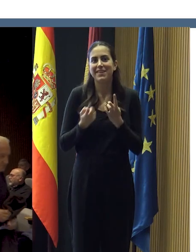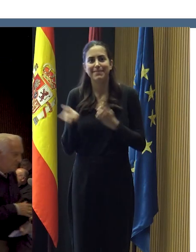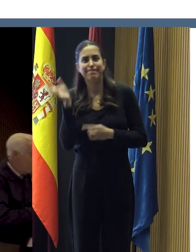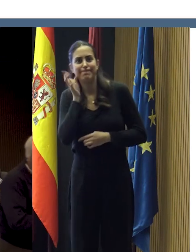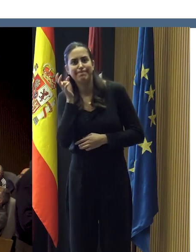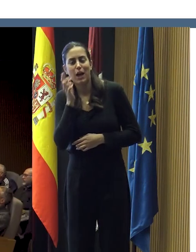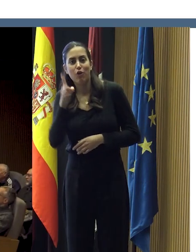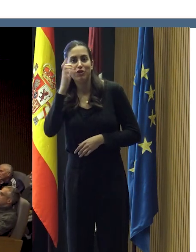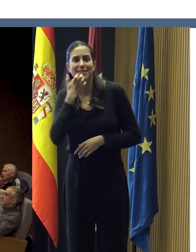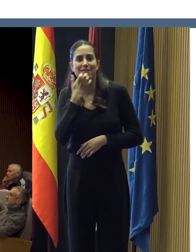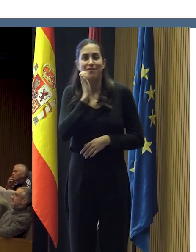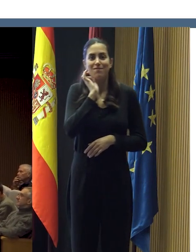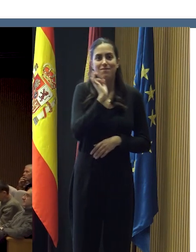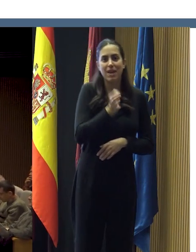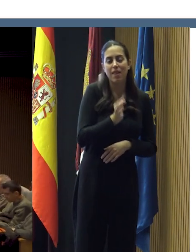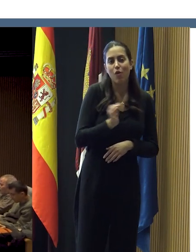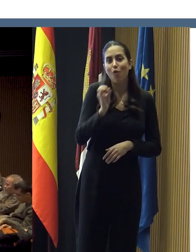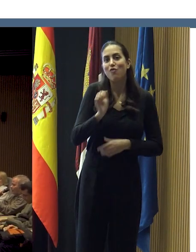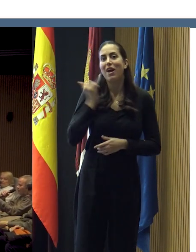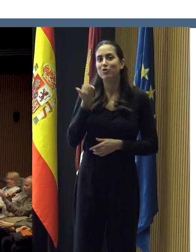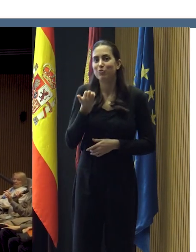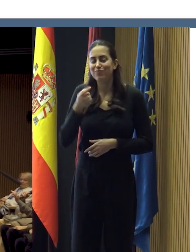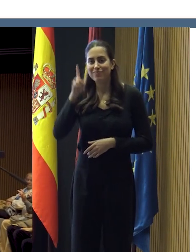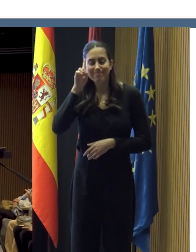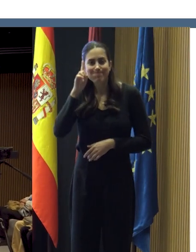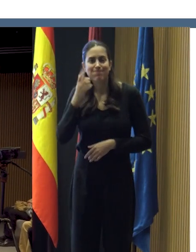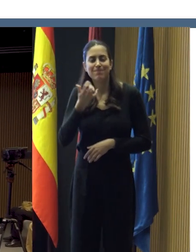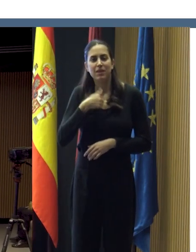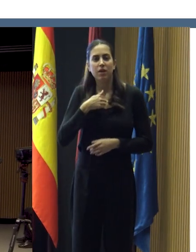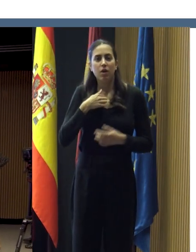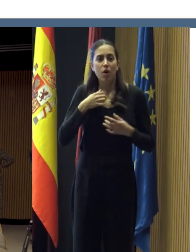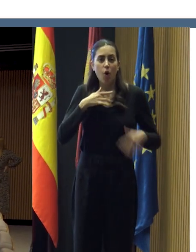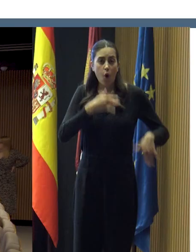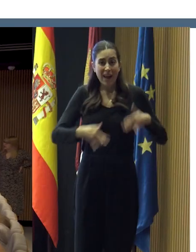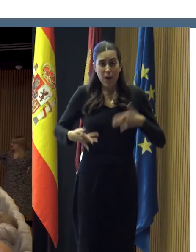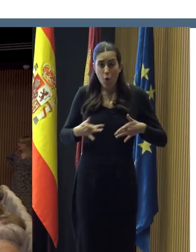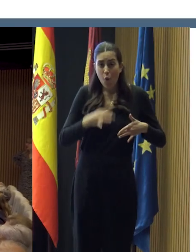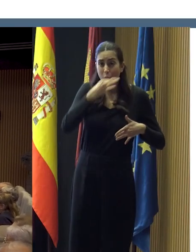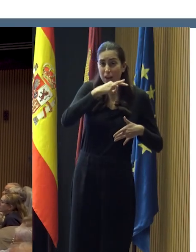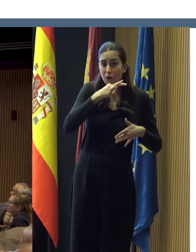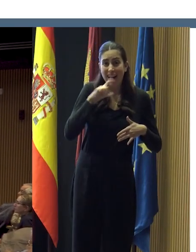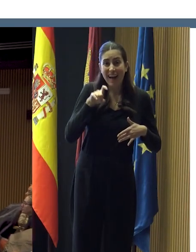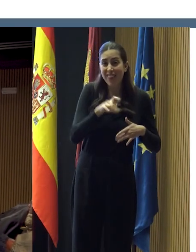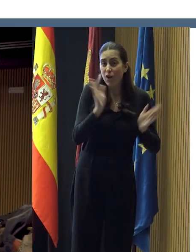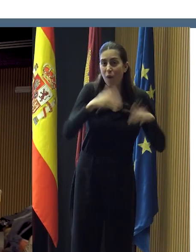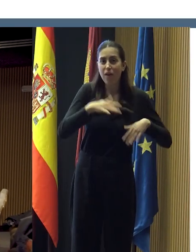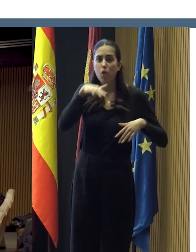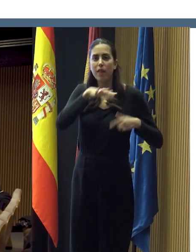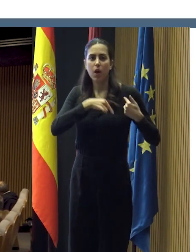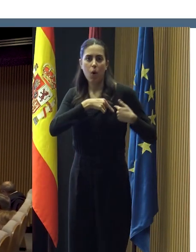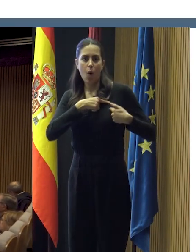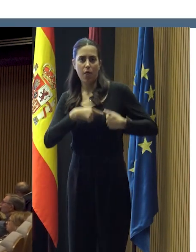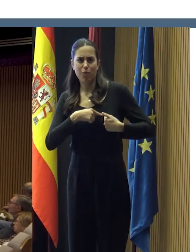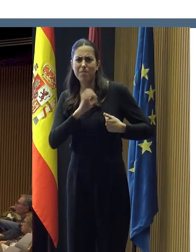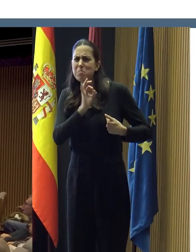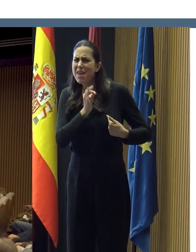cierto o no, que el único órgano del cuerpo humano que no ha habido cáncer ha sido en el corazón. ¿Es cierto? ¿Y hay